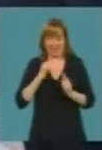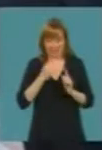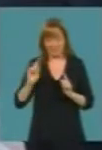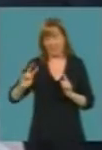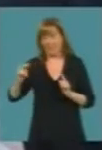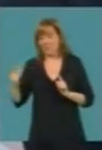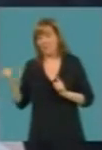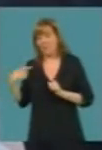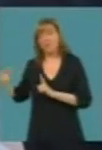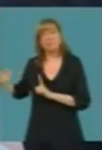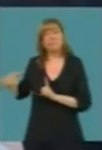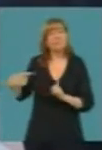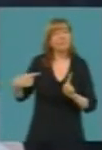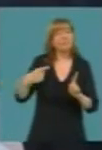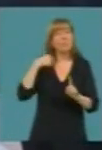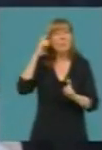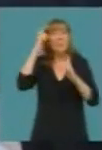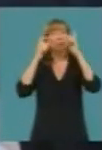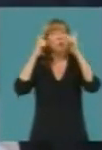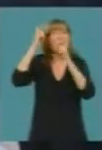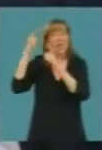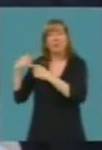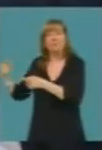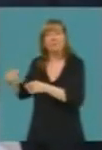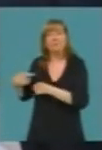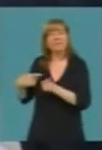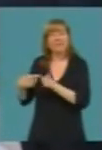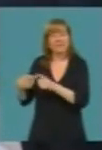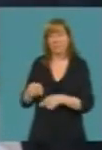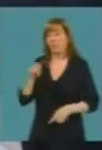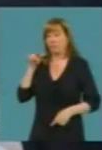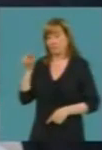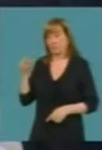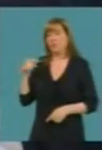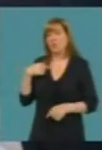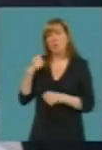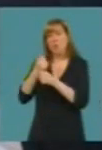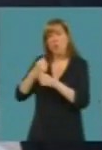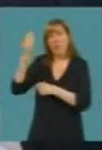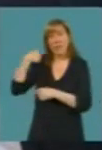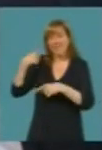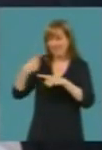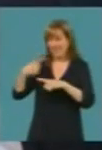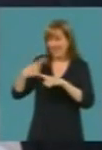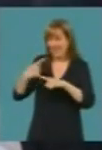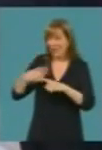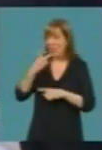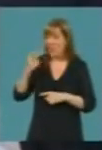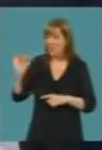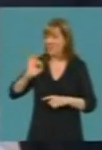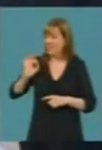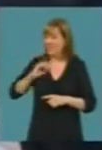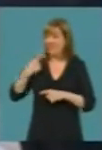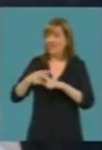Es el que me sigue en todas mis locuras arquitectónicas. Doctor, y con quien hicimos el Bicentenario, junto con el pueblo.